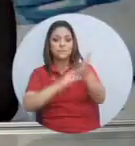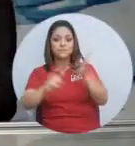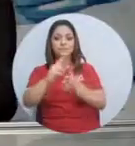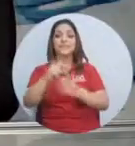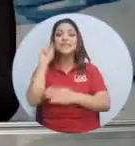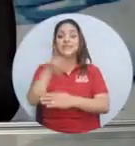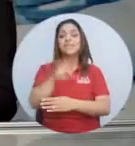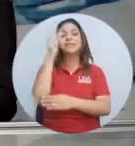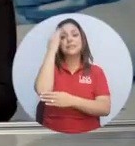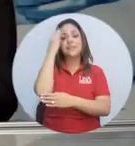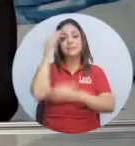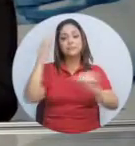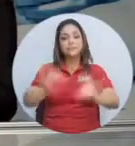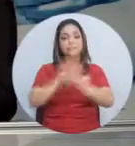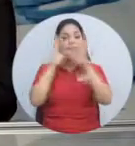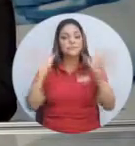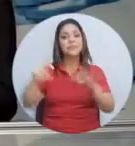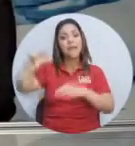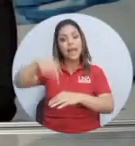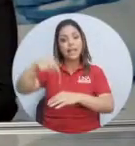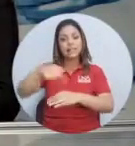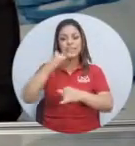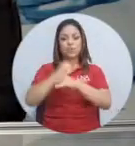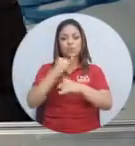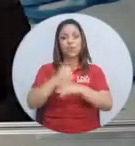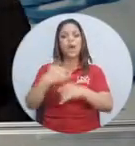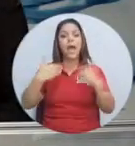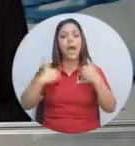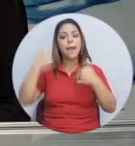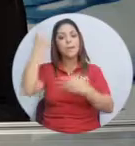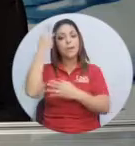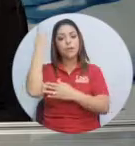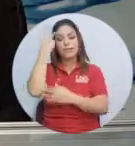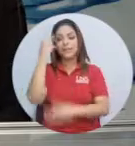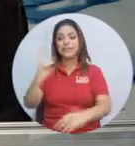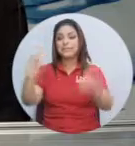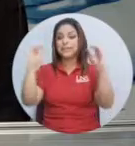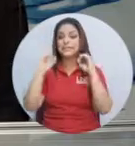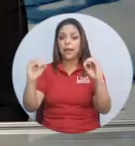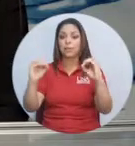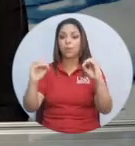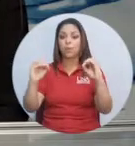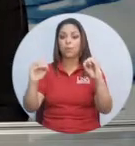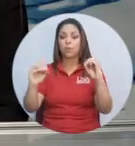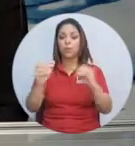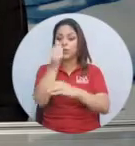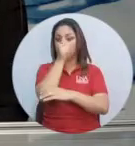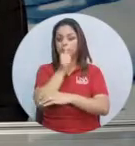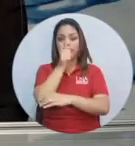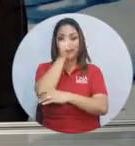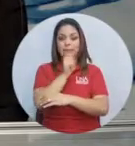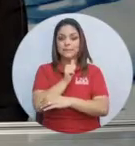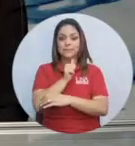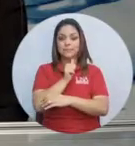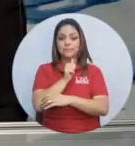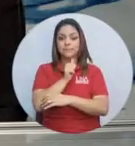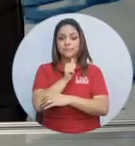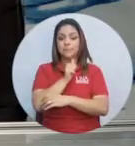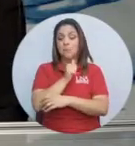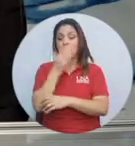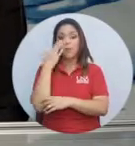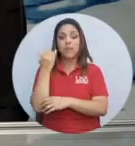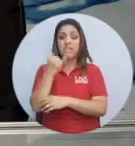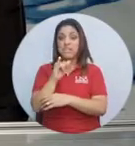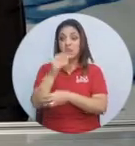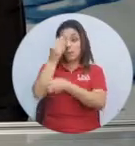que tener claro que aquí en la institución hay políticas de cero tolerancia. De lo contrario, sería una situación que no